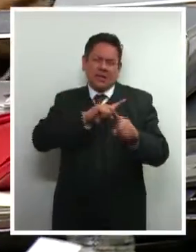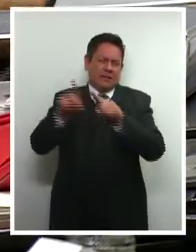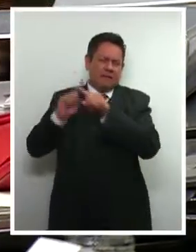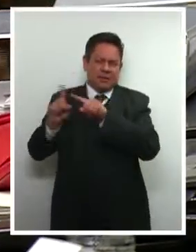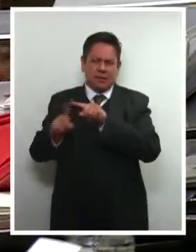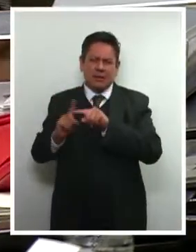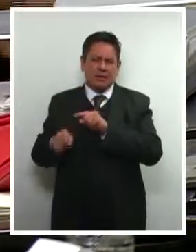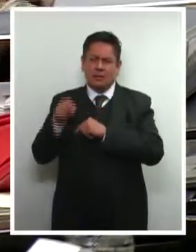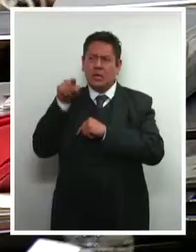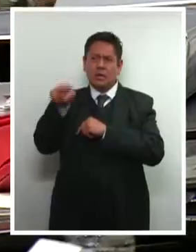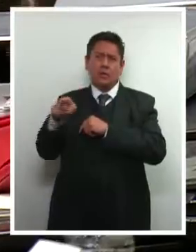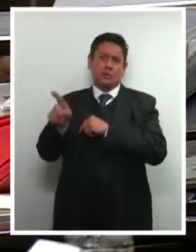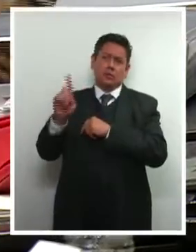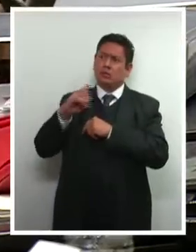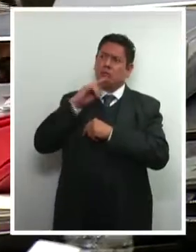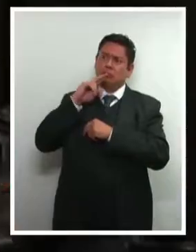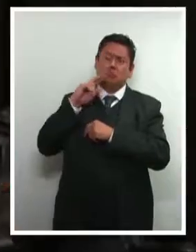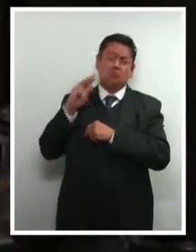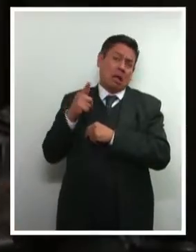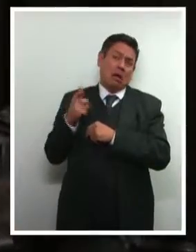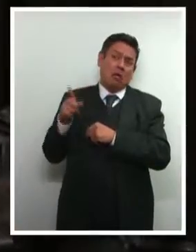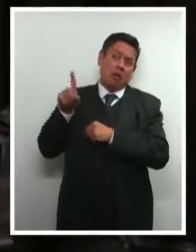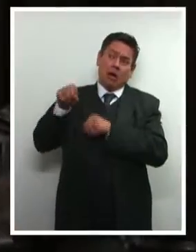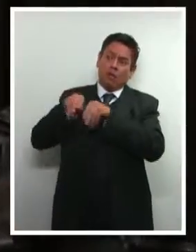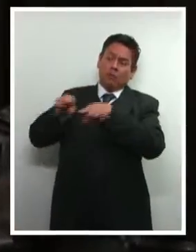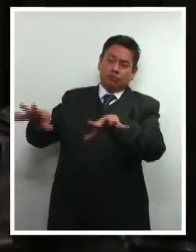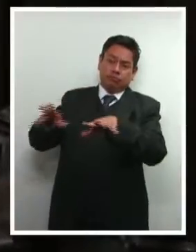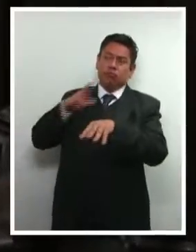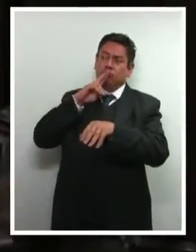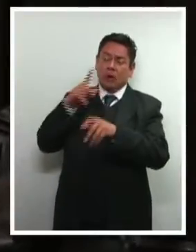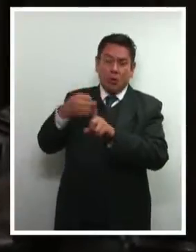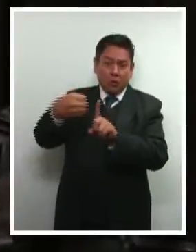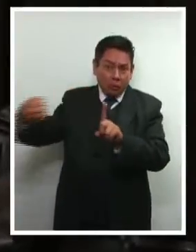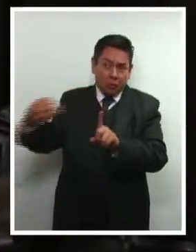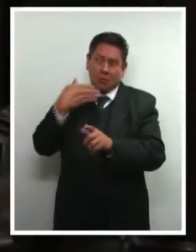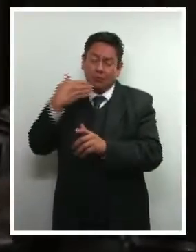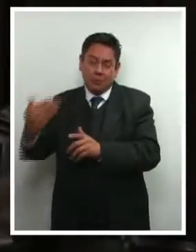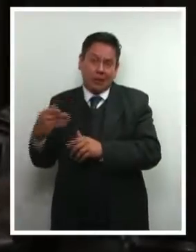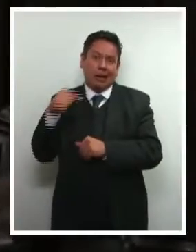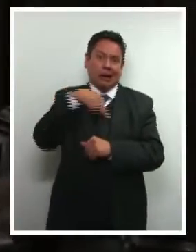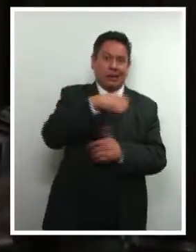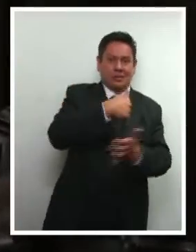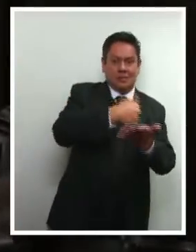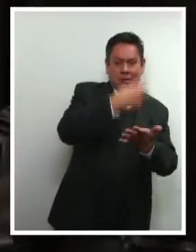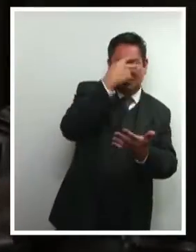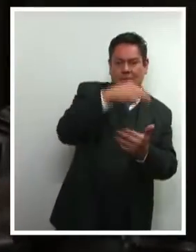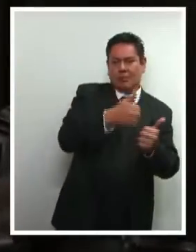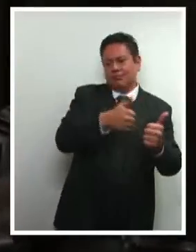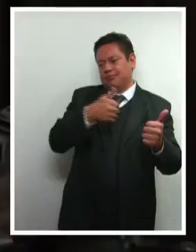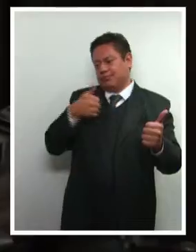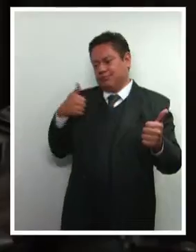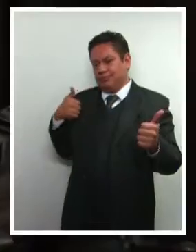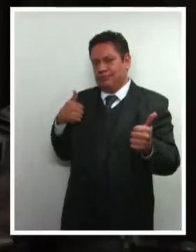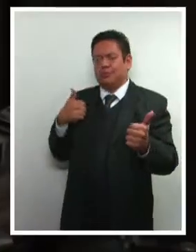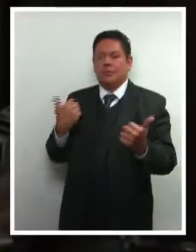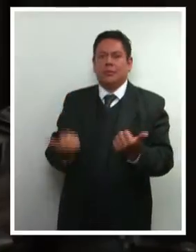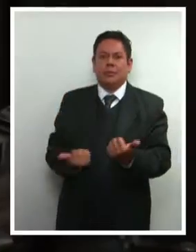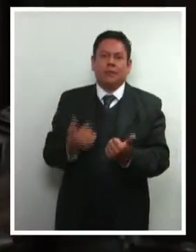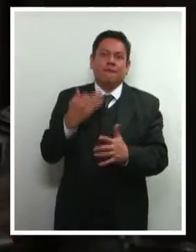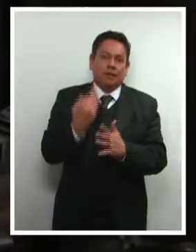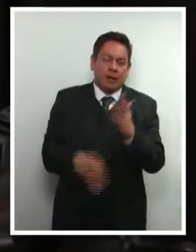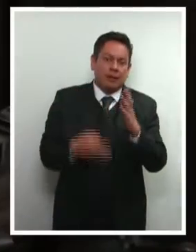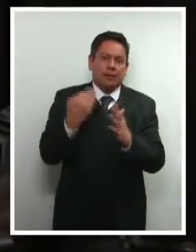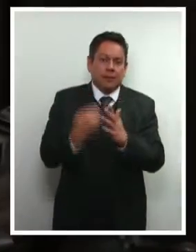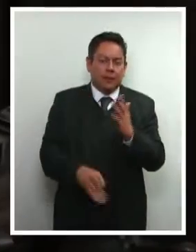a calidad y cobertura en el servicio del agua. Todo esto se sostiene en la Ciudad de México a pesar de todo,